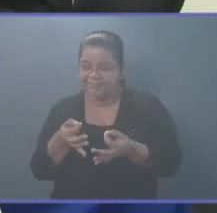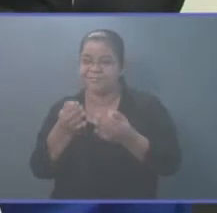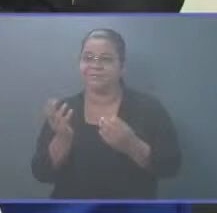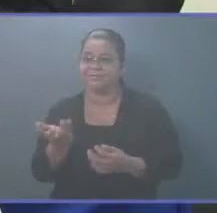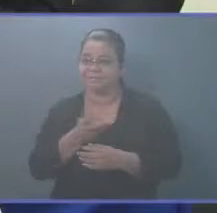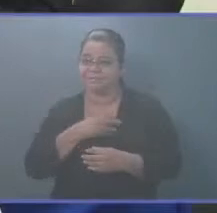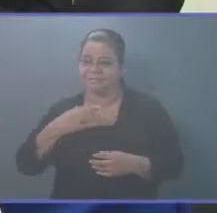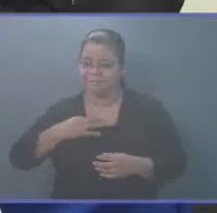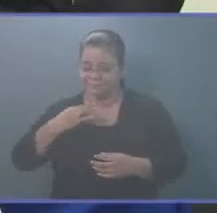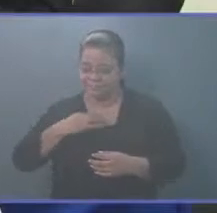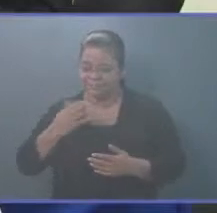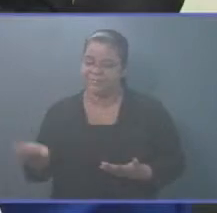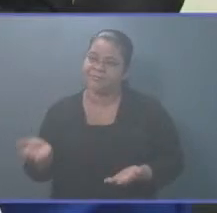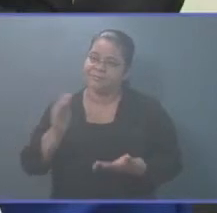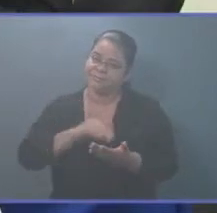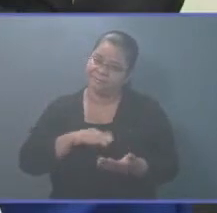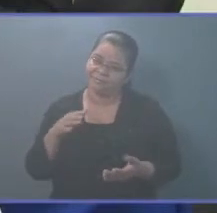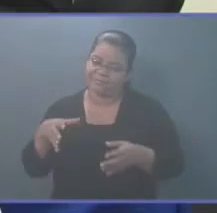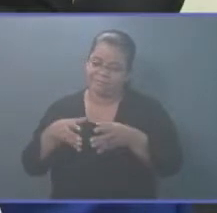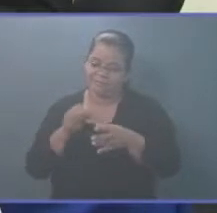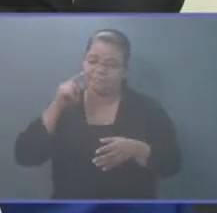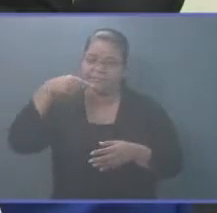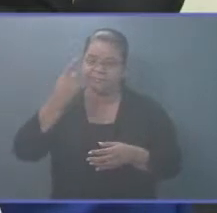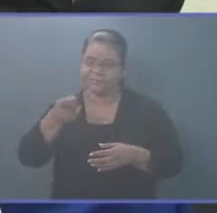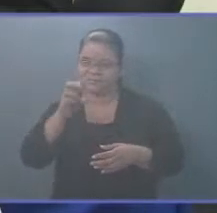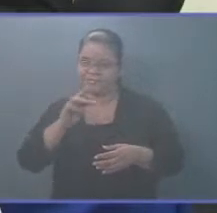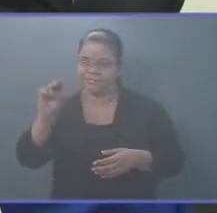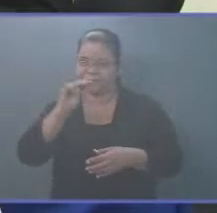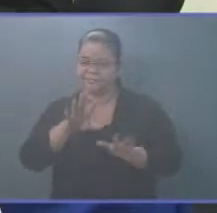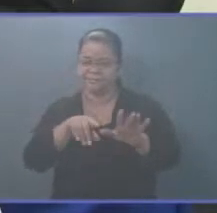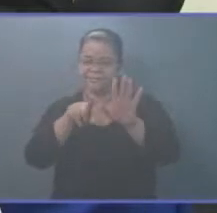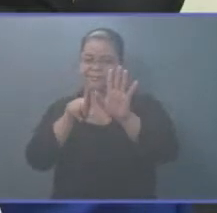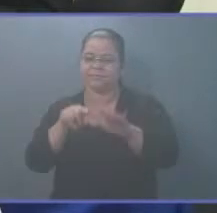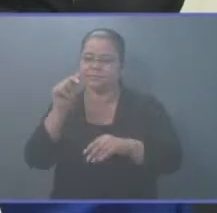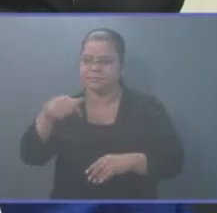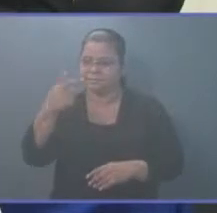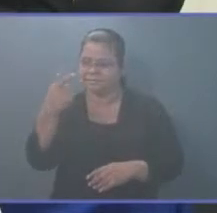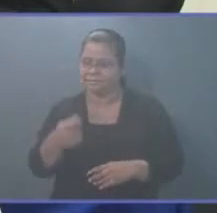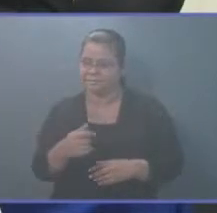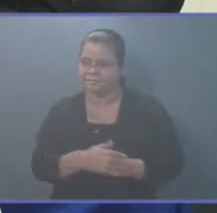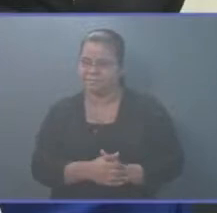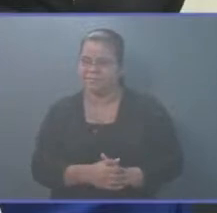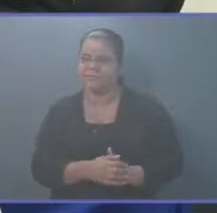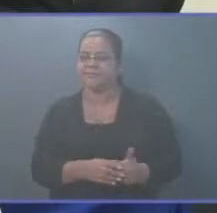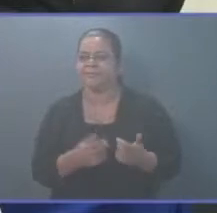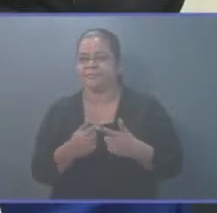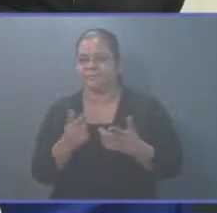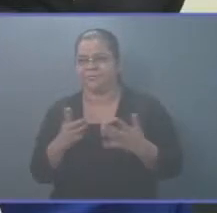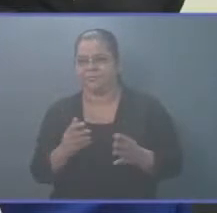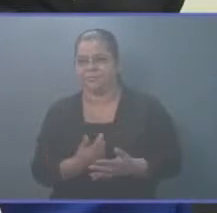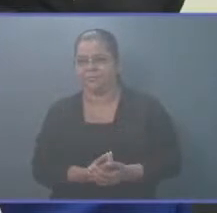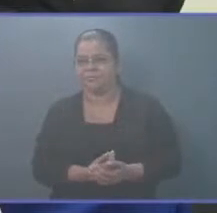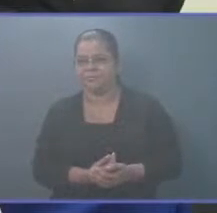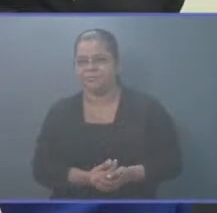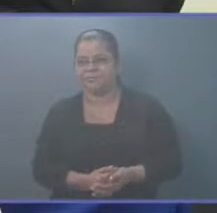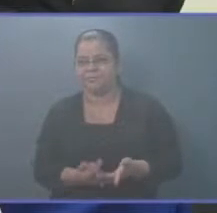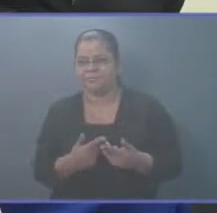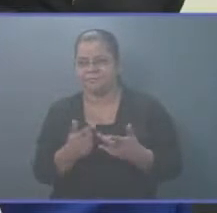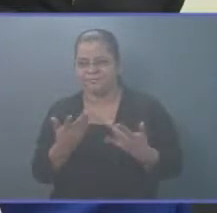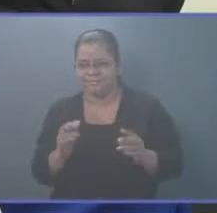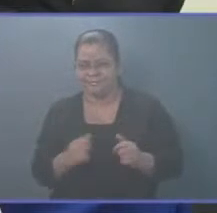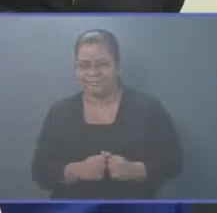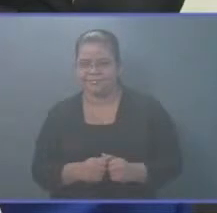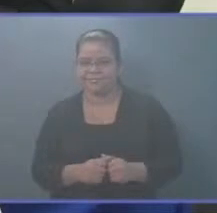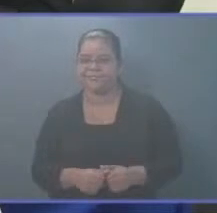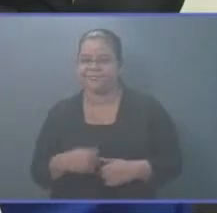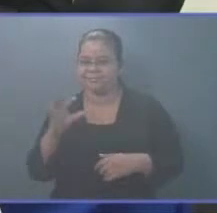invitar nuevamente al seno de esta comisión para el próximo martes 16 del presente mes y año, a partir de las 9:15 horas en adelante, al